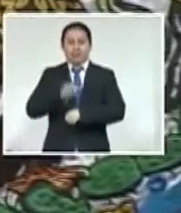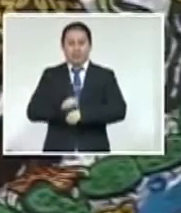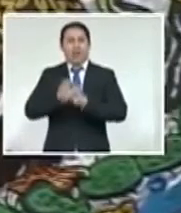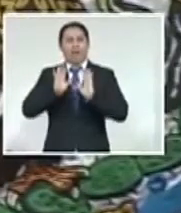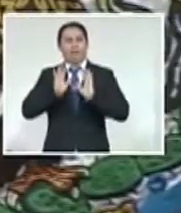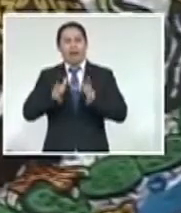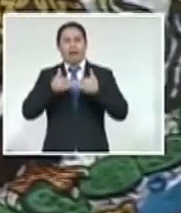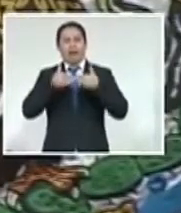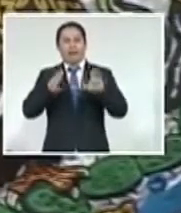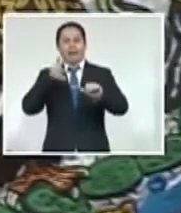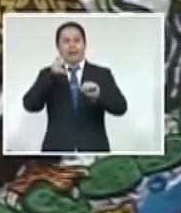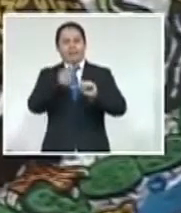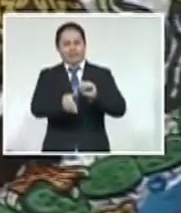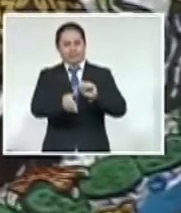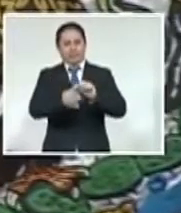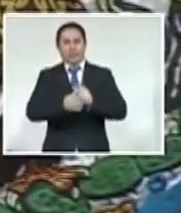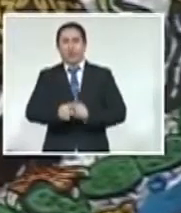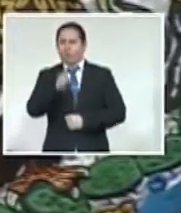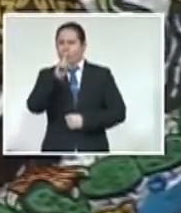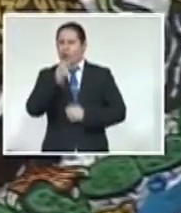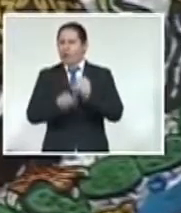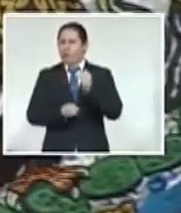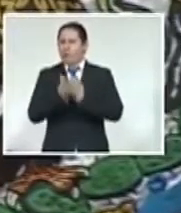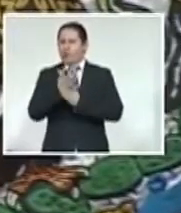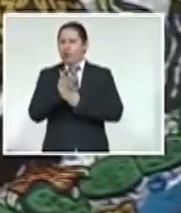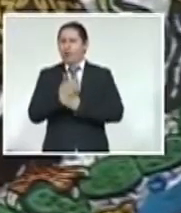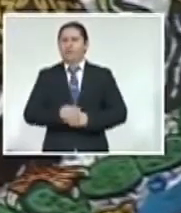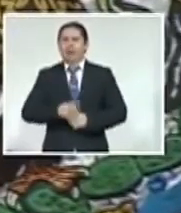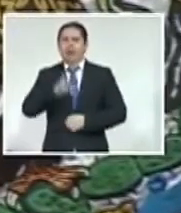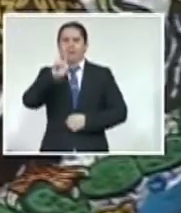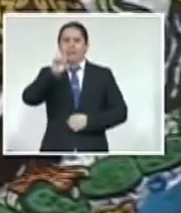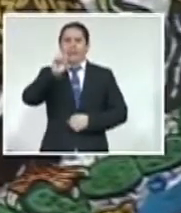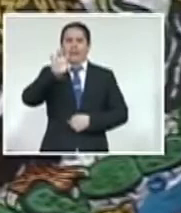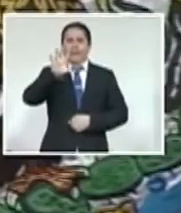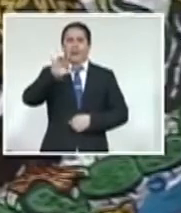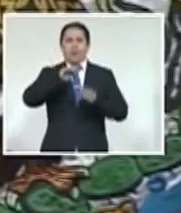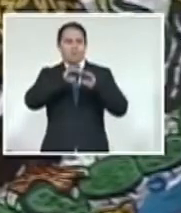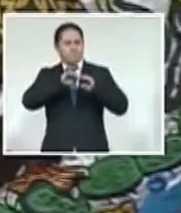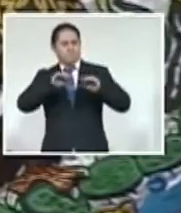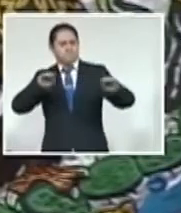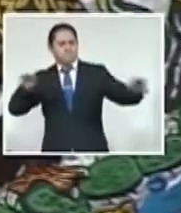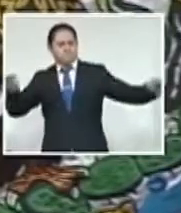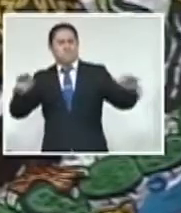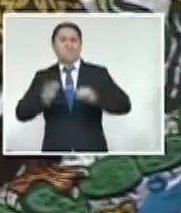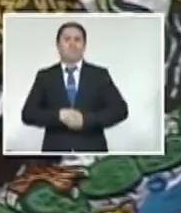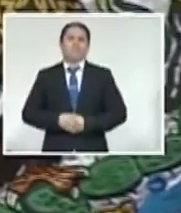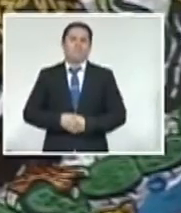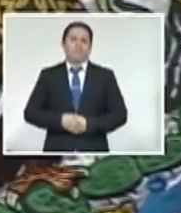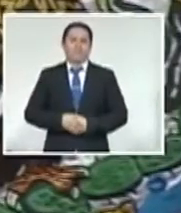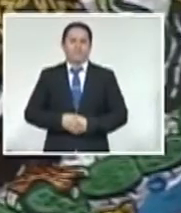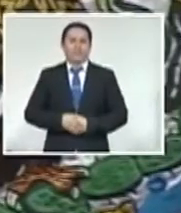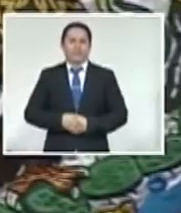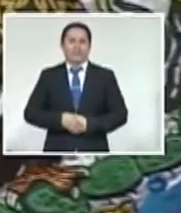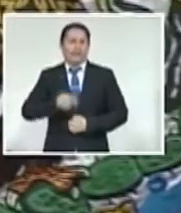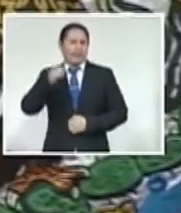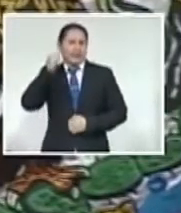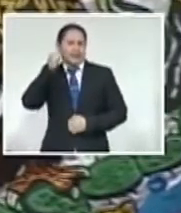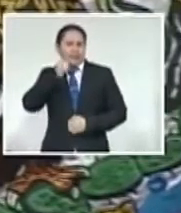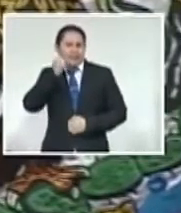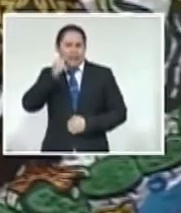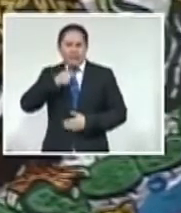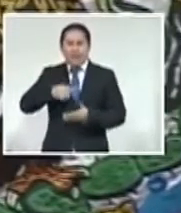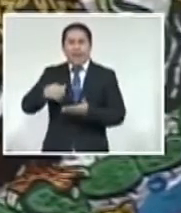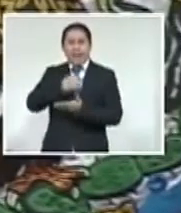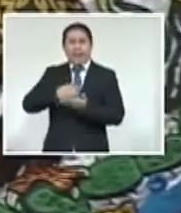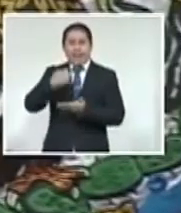ser inaugurada. Una nueva vialidad de 35 kilómetros que habrá de beneficiar a los municipios del